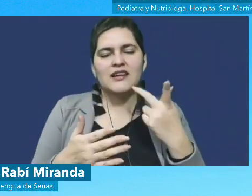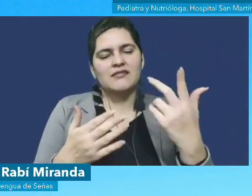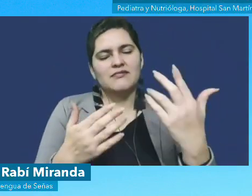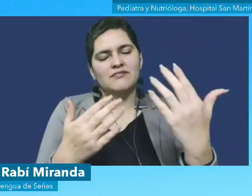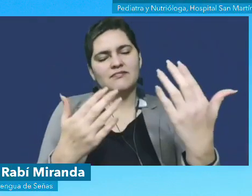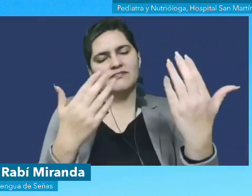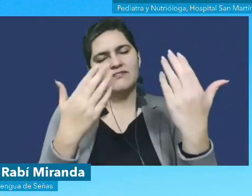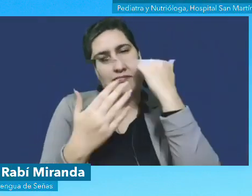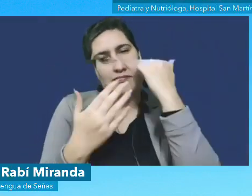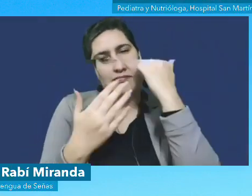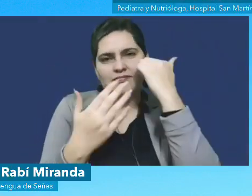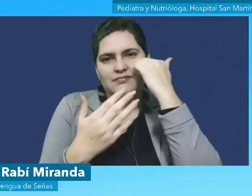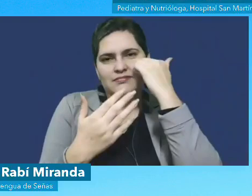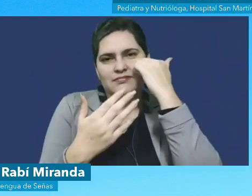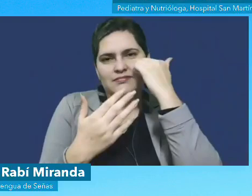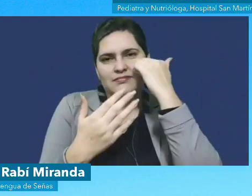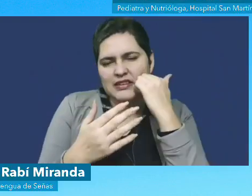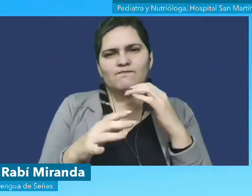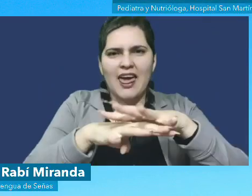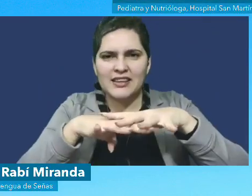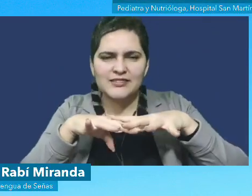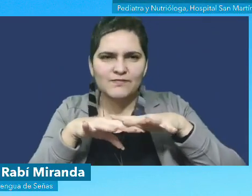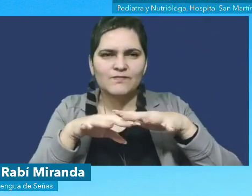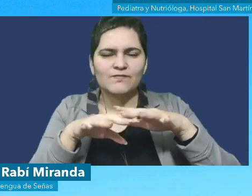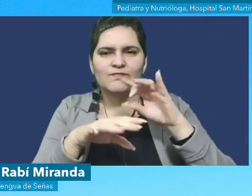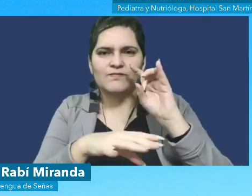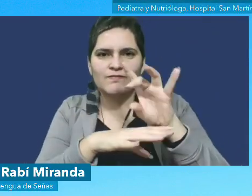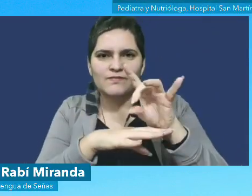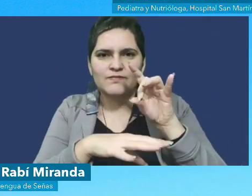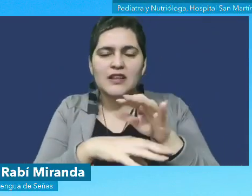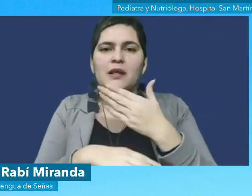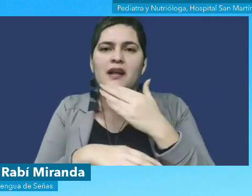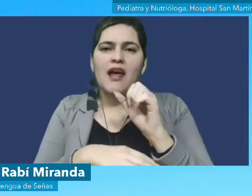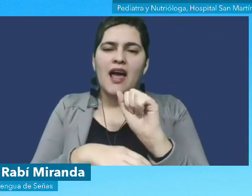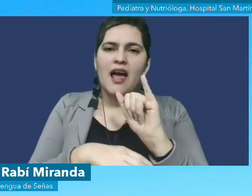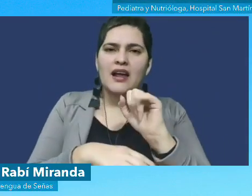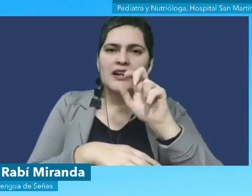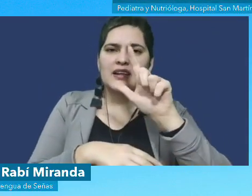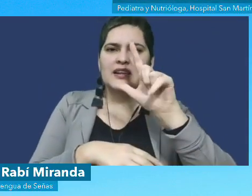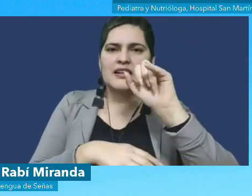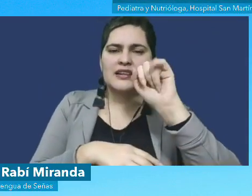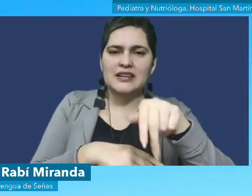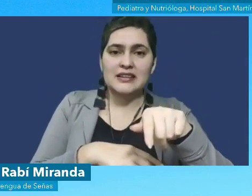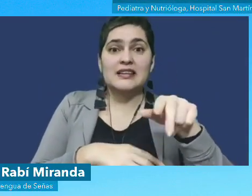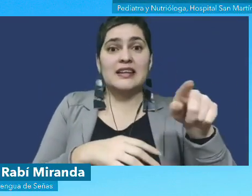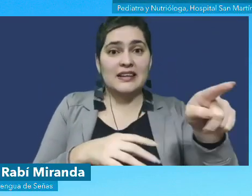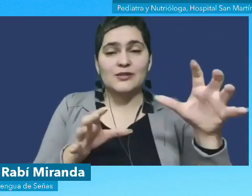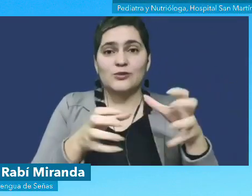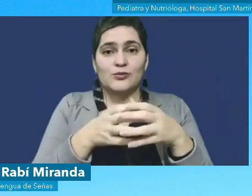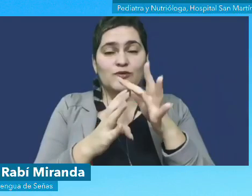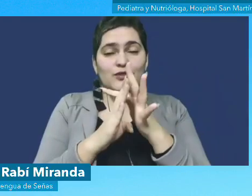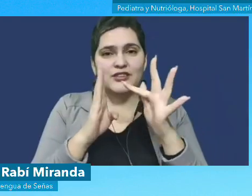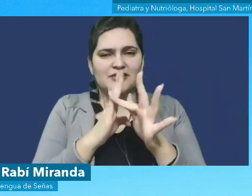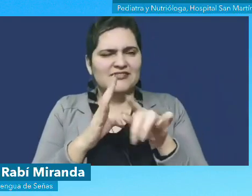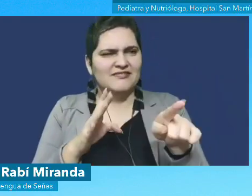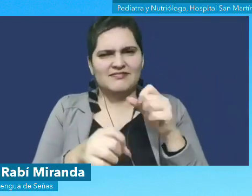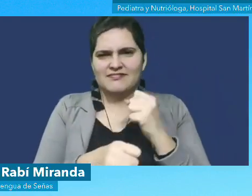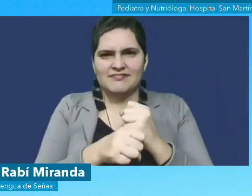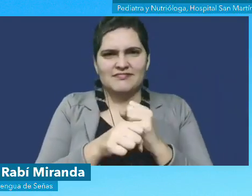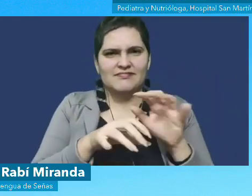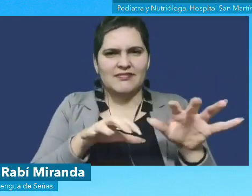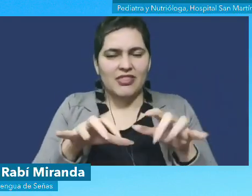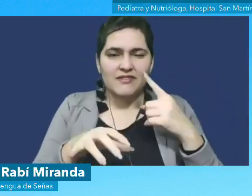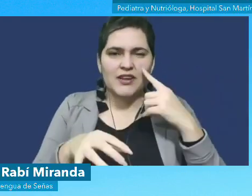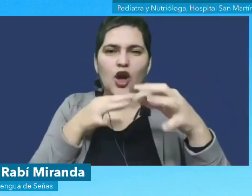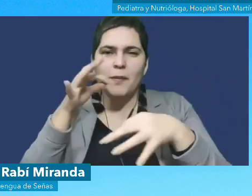redes. Y Aileen Falk, nuestra integrante de la Fundación, que también está aquí participando activa, ellos hicieron unos comentarios con los que queremos abrir